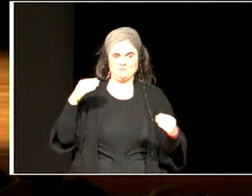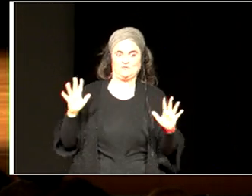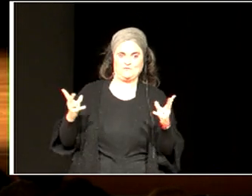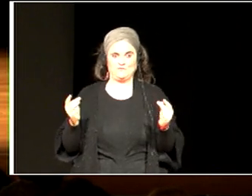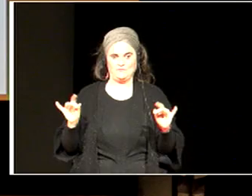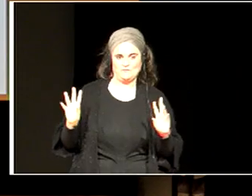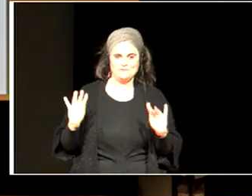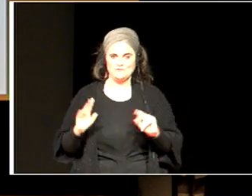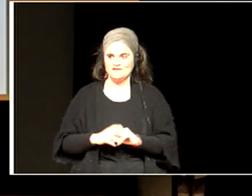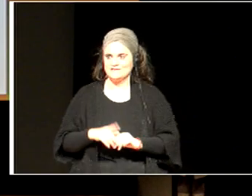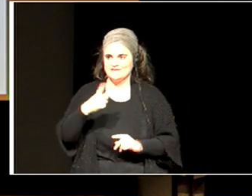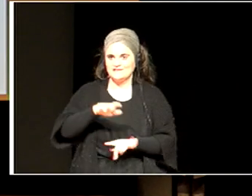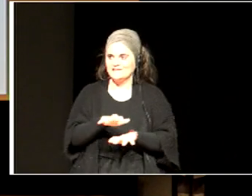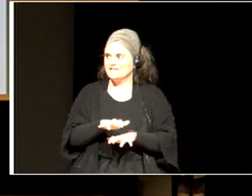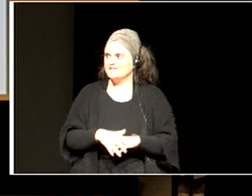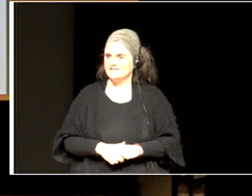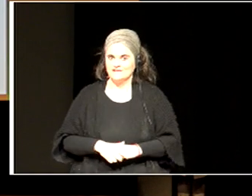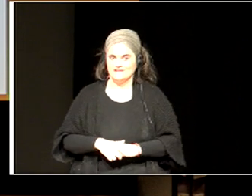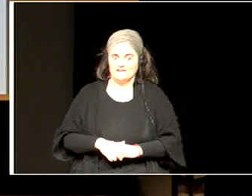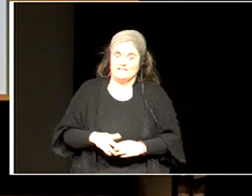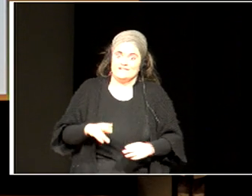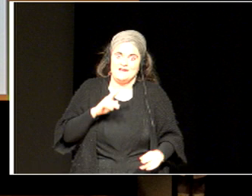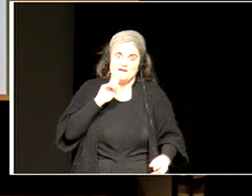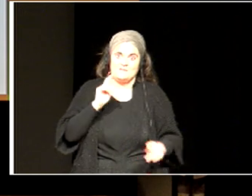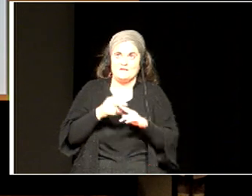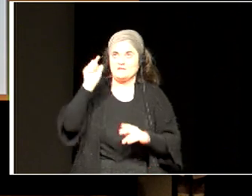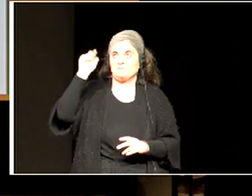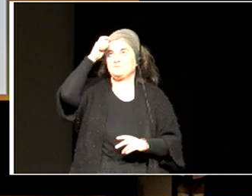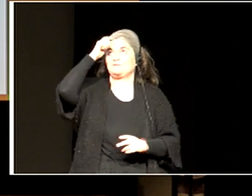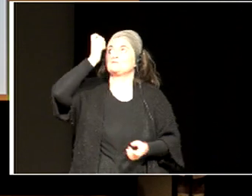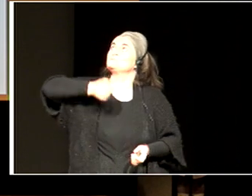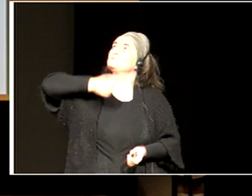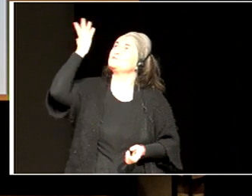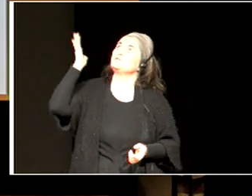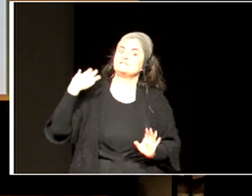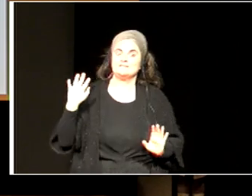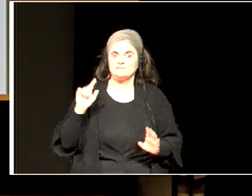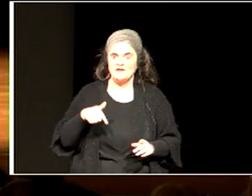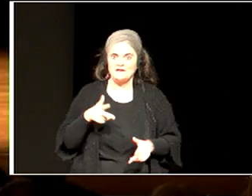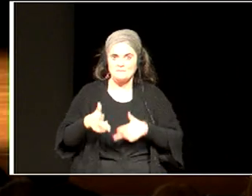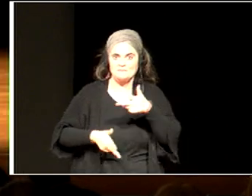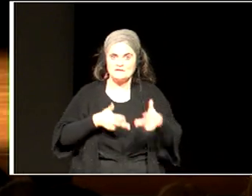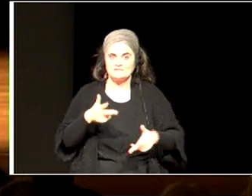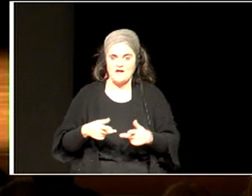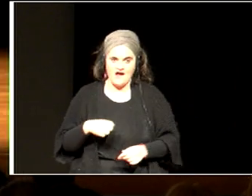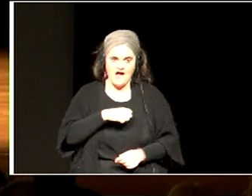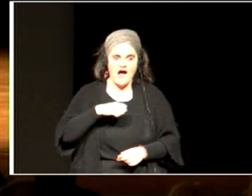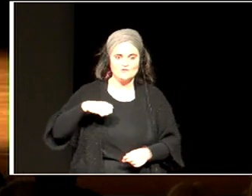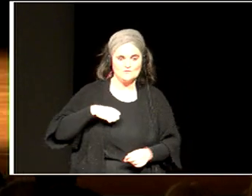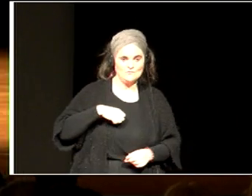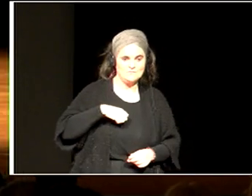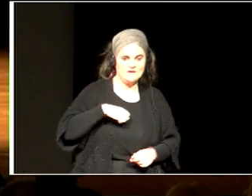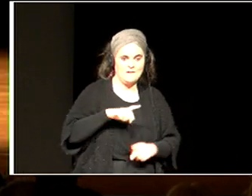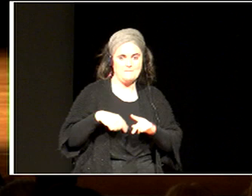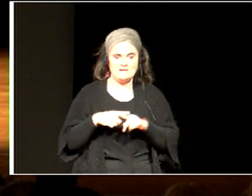ya os digo que cada cual tiene el mundo simbólico que tiene y a mí no me decía nada ya autonomía independencia es eso